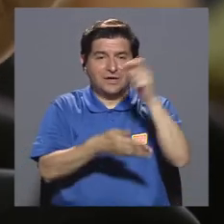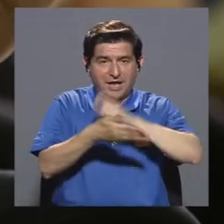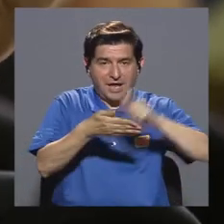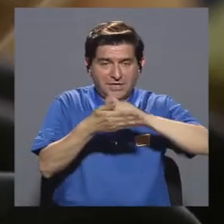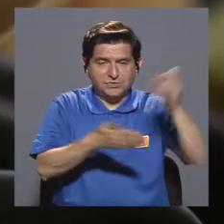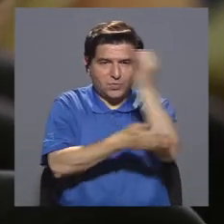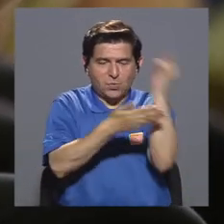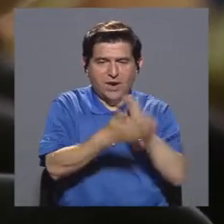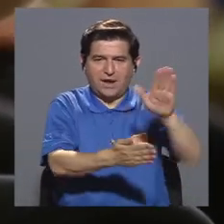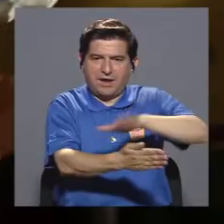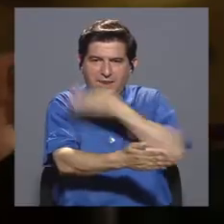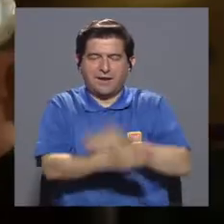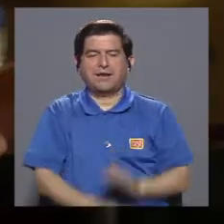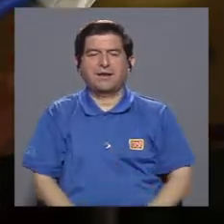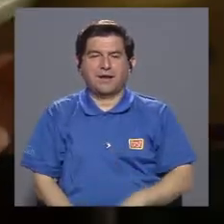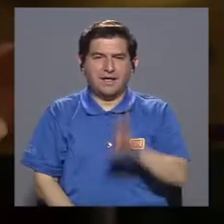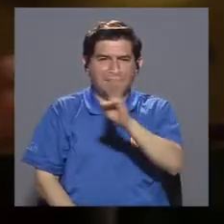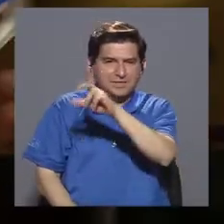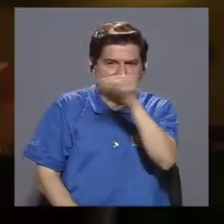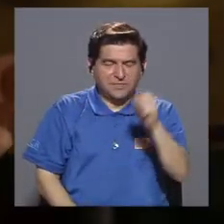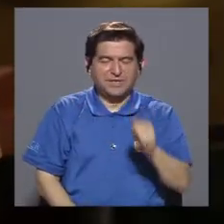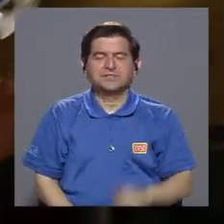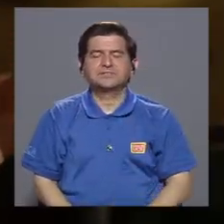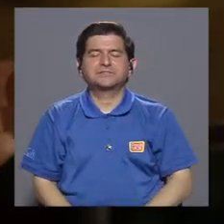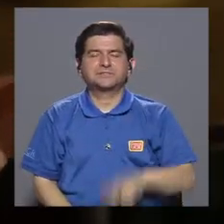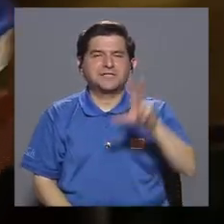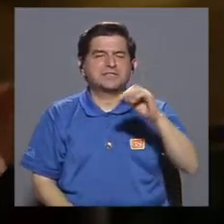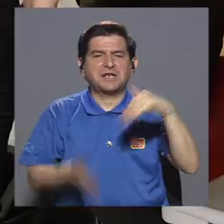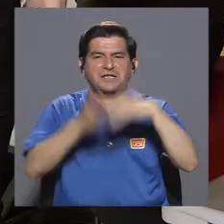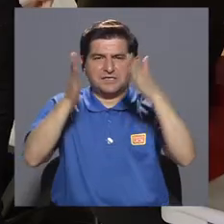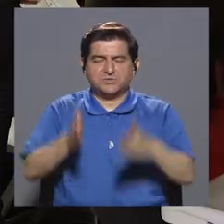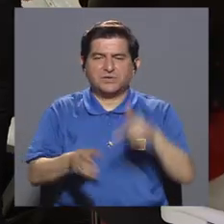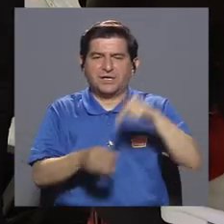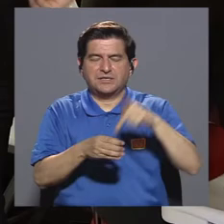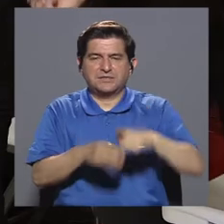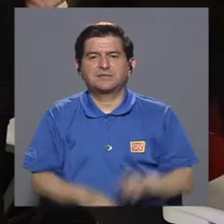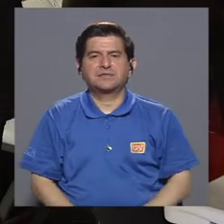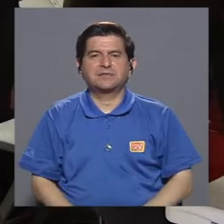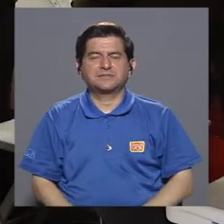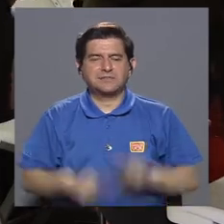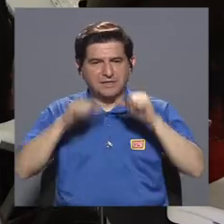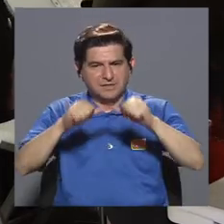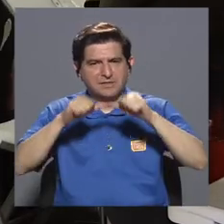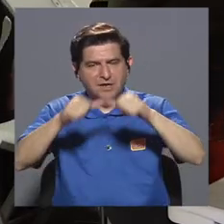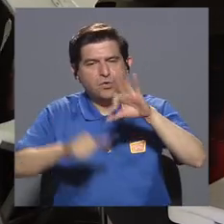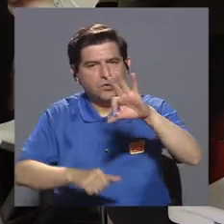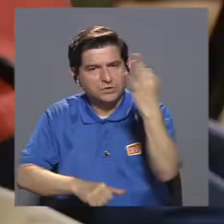Cada semestre cuenta con la participación de 30 estudiantes aproximadamente.